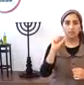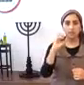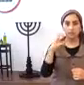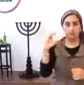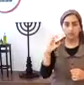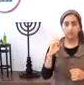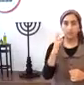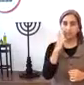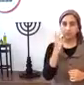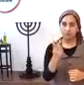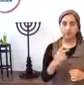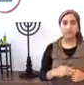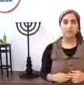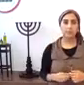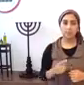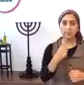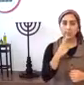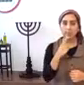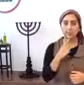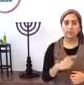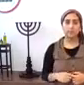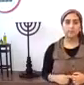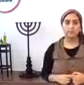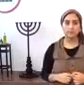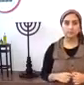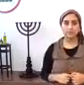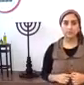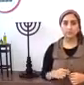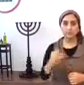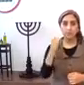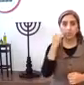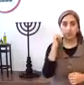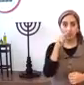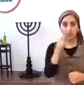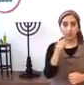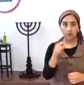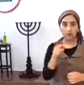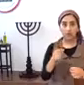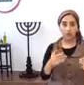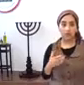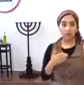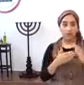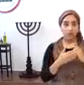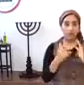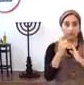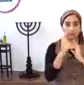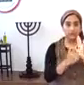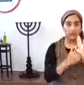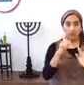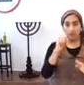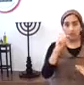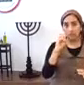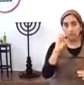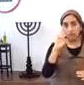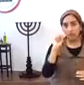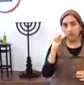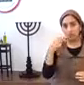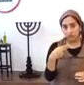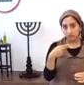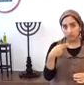Isaac miren está diciendo esto si transgredes las normas de la Torah